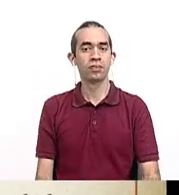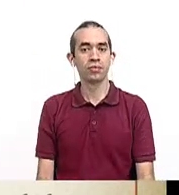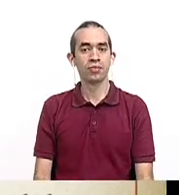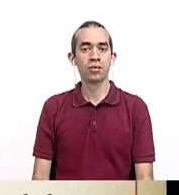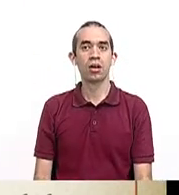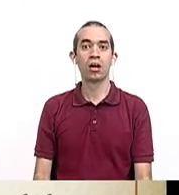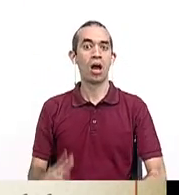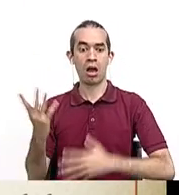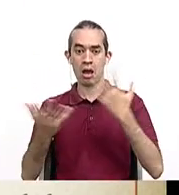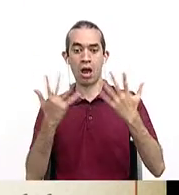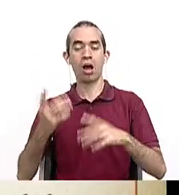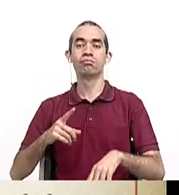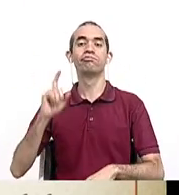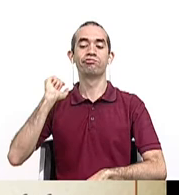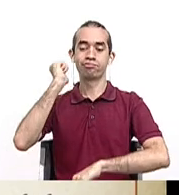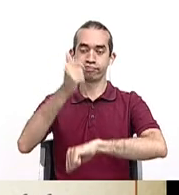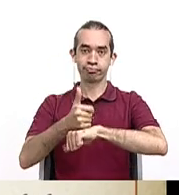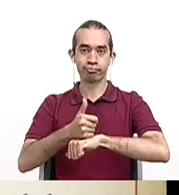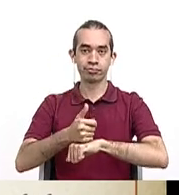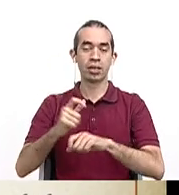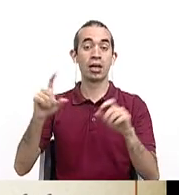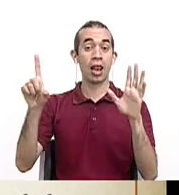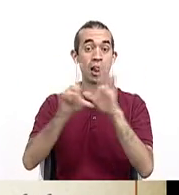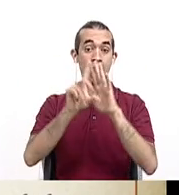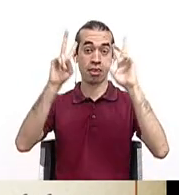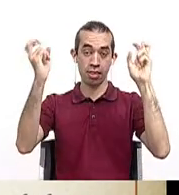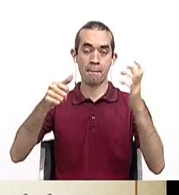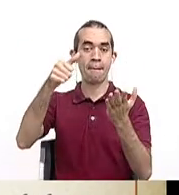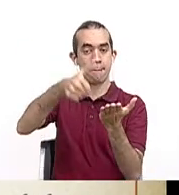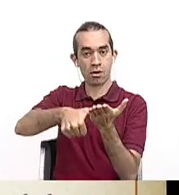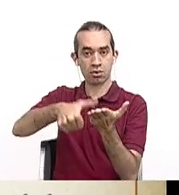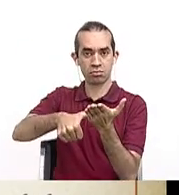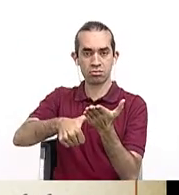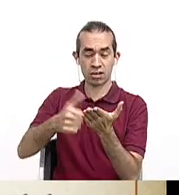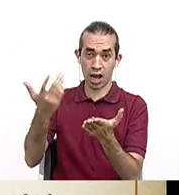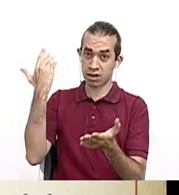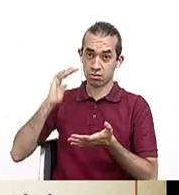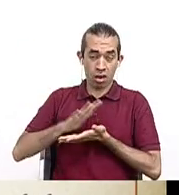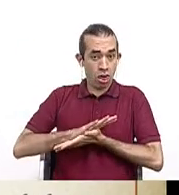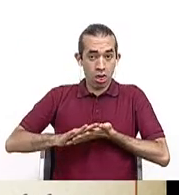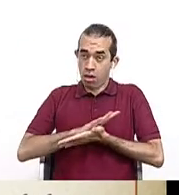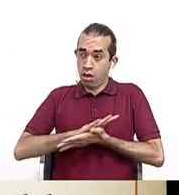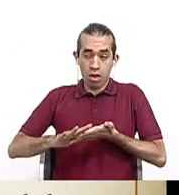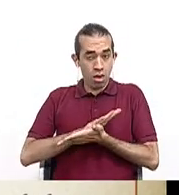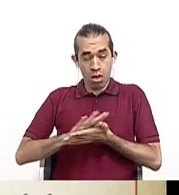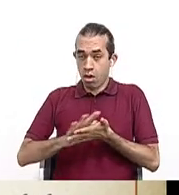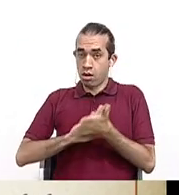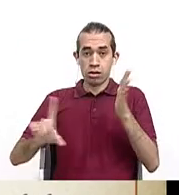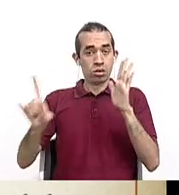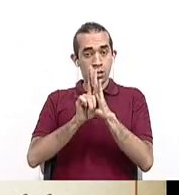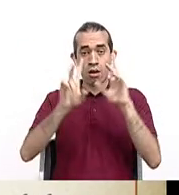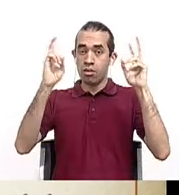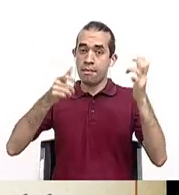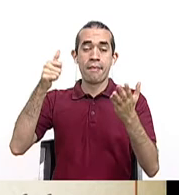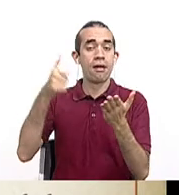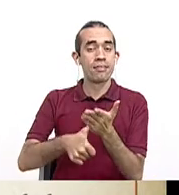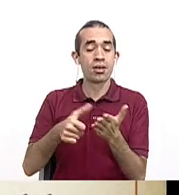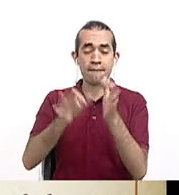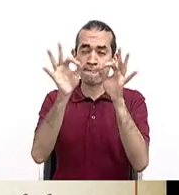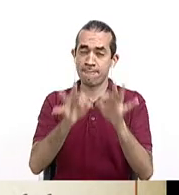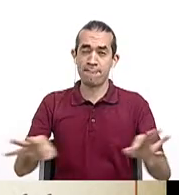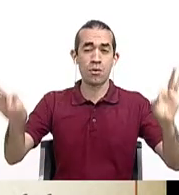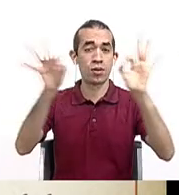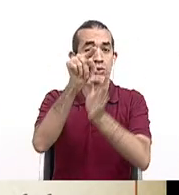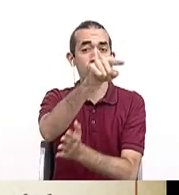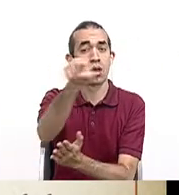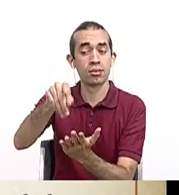crear un código electoral ojo que no existía una regulación electoral y esto es fundamental que lo anoten en